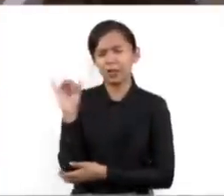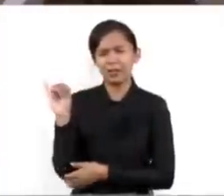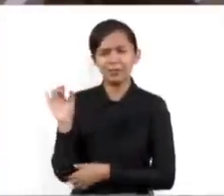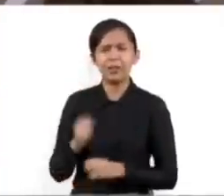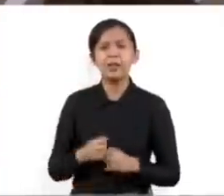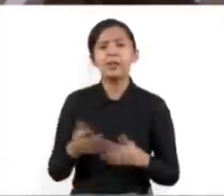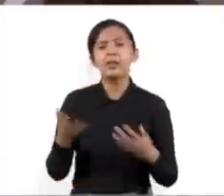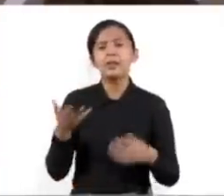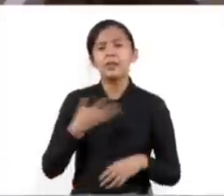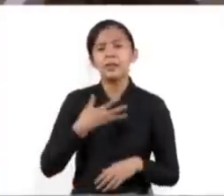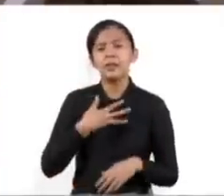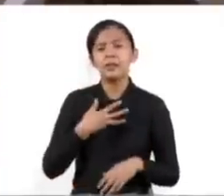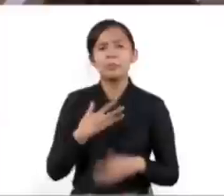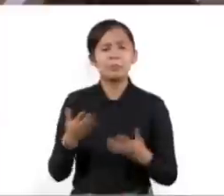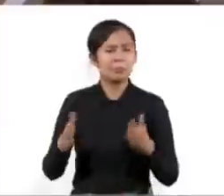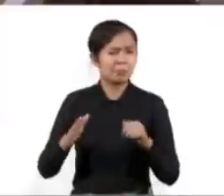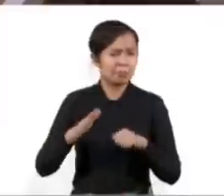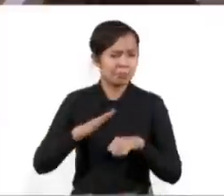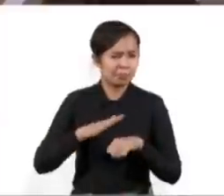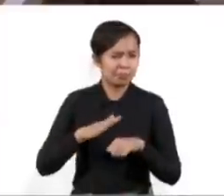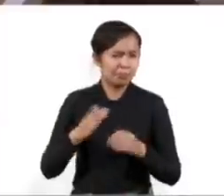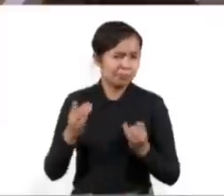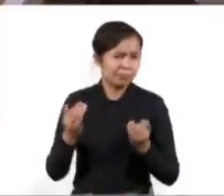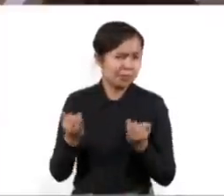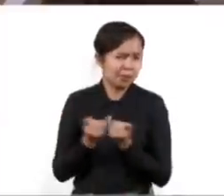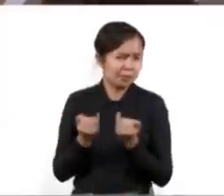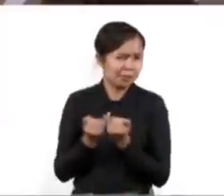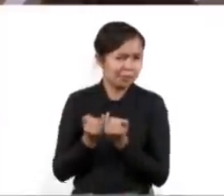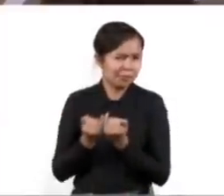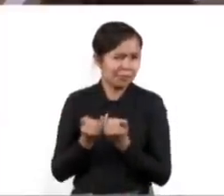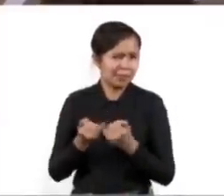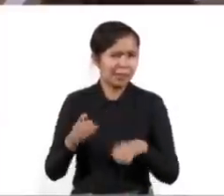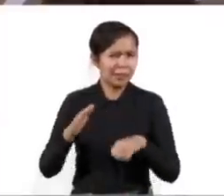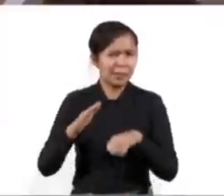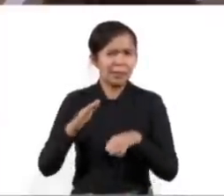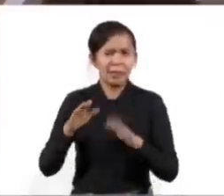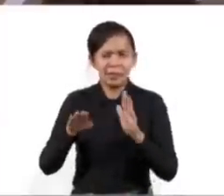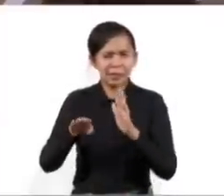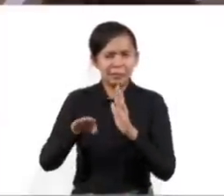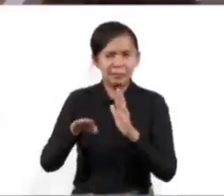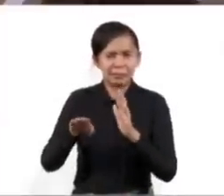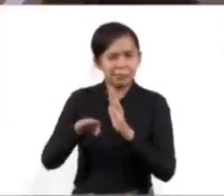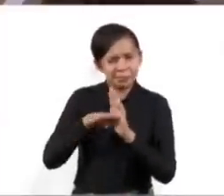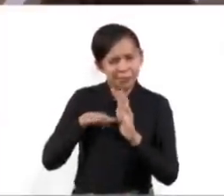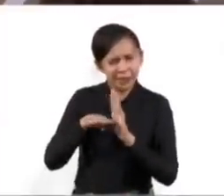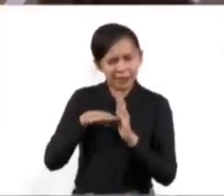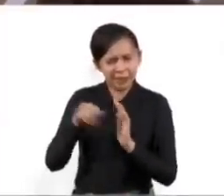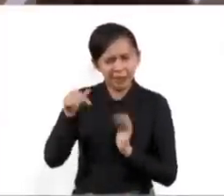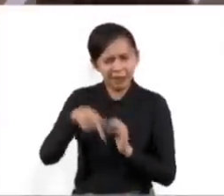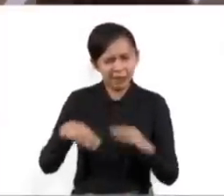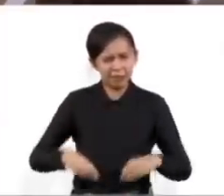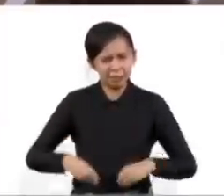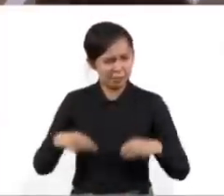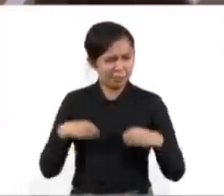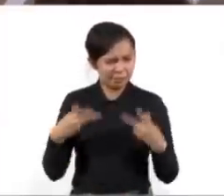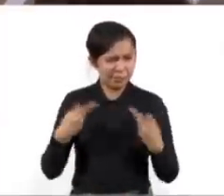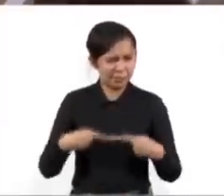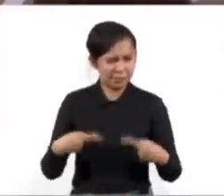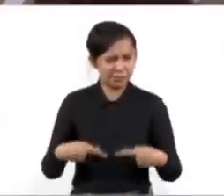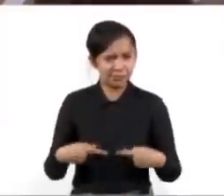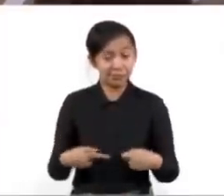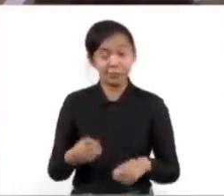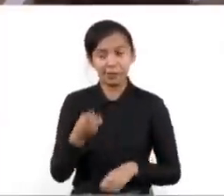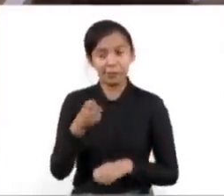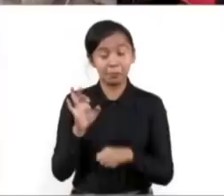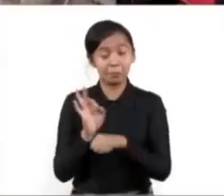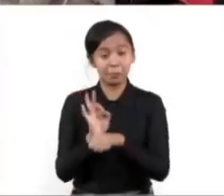de 220,000 personas, o sea que estamos beneficiando a la mitad de la población de la alcaldía